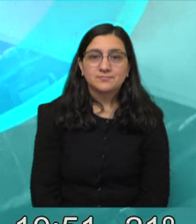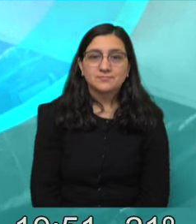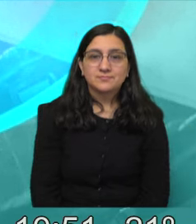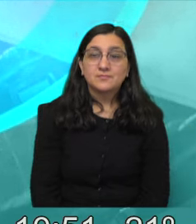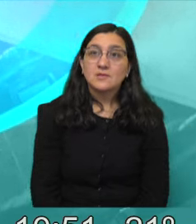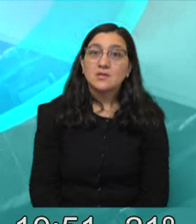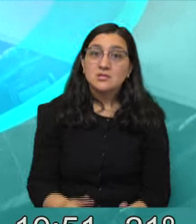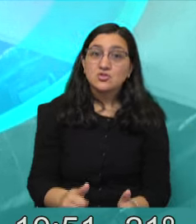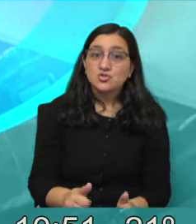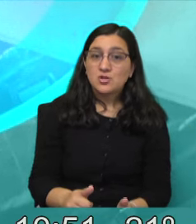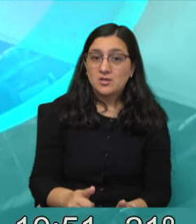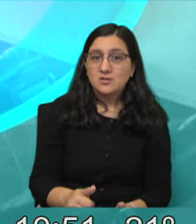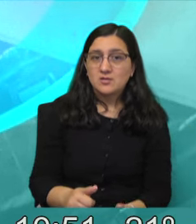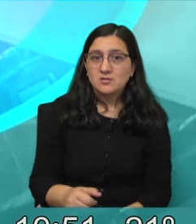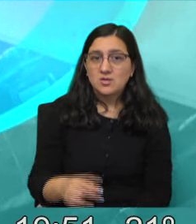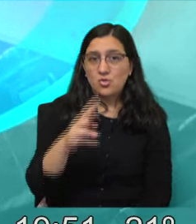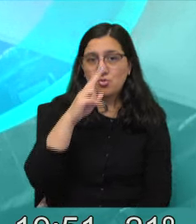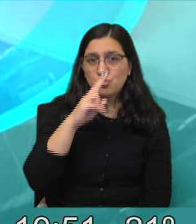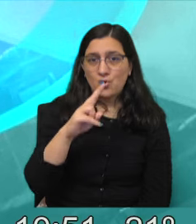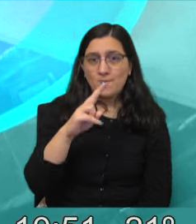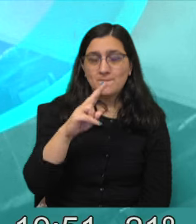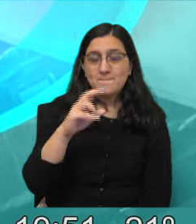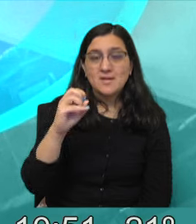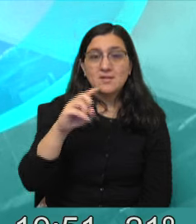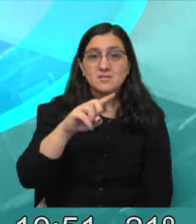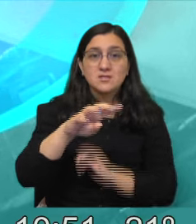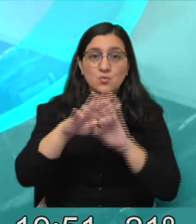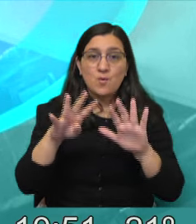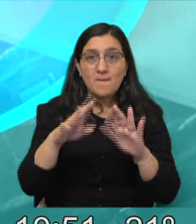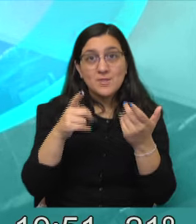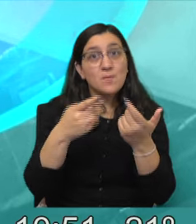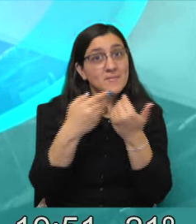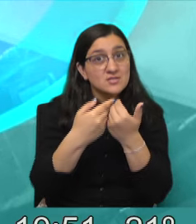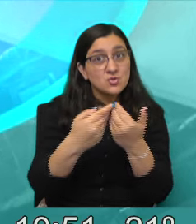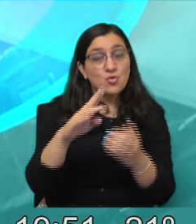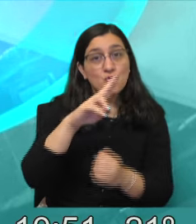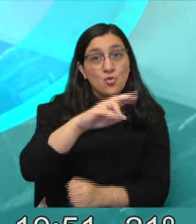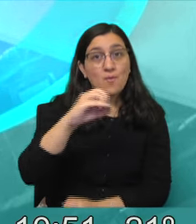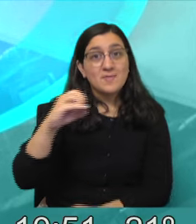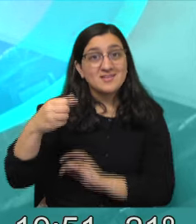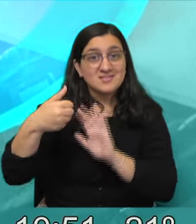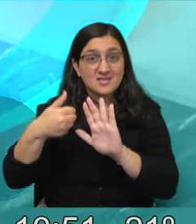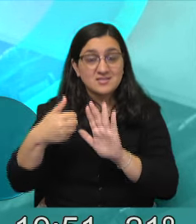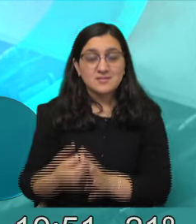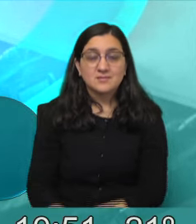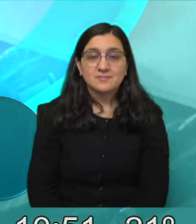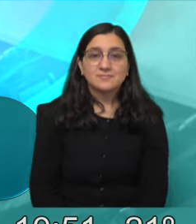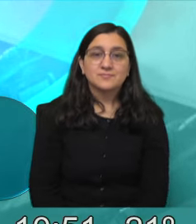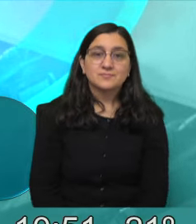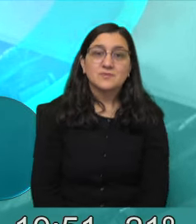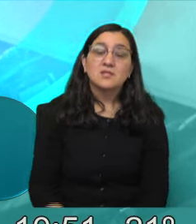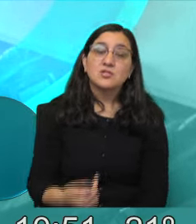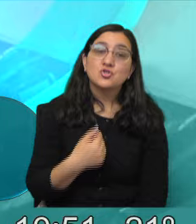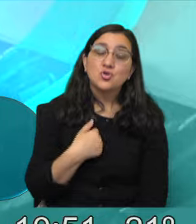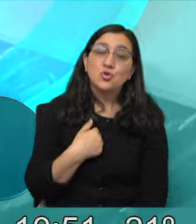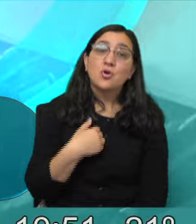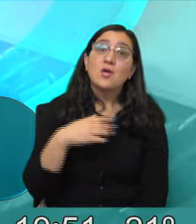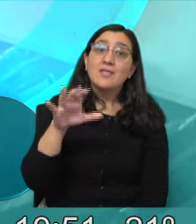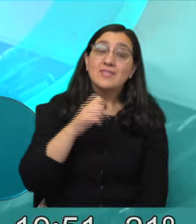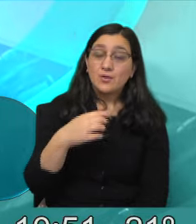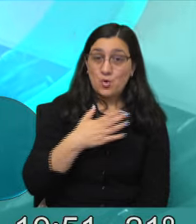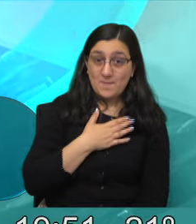era 2016 o 2019, pero se empezó como en 2006 esta movida, o sea, es bastante añeja. Y yo traje un TBT